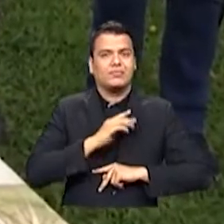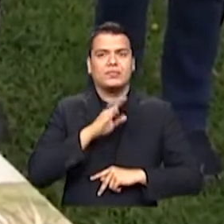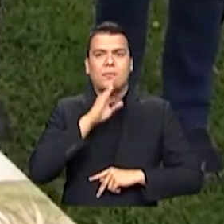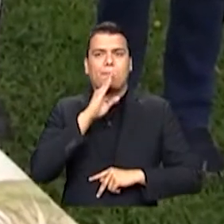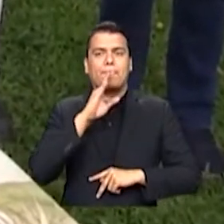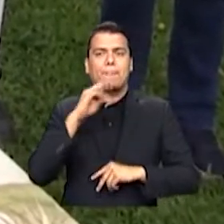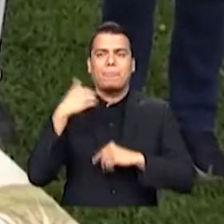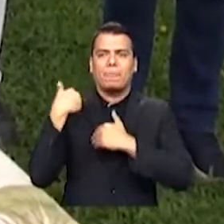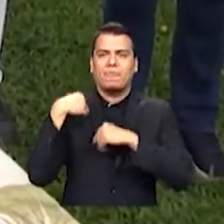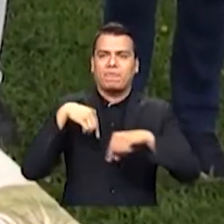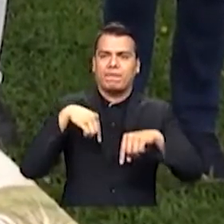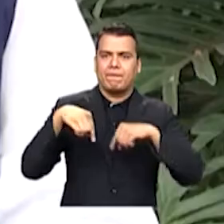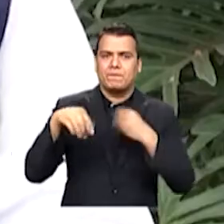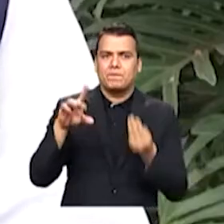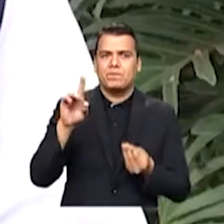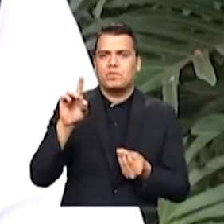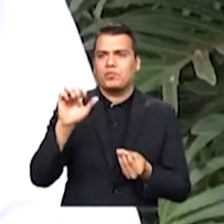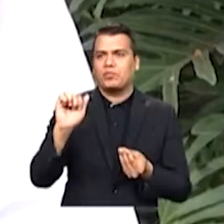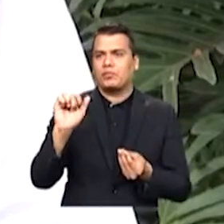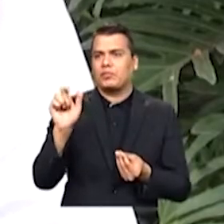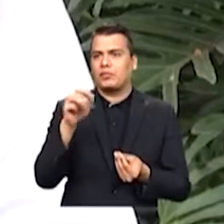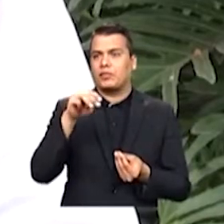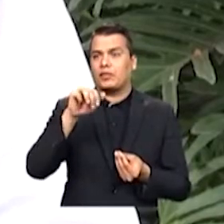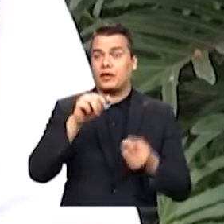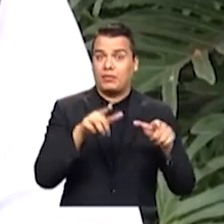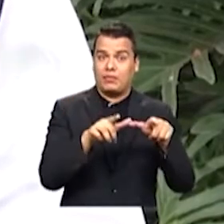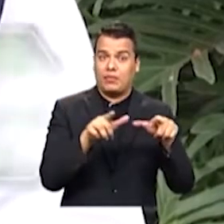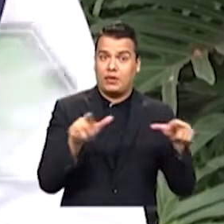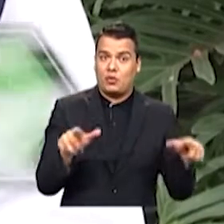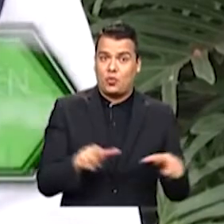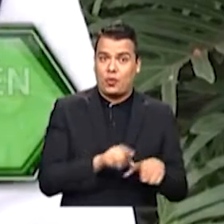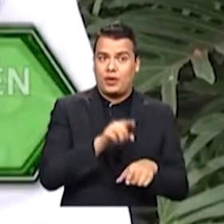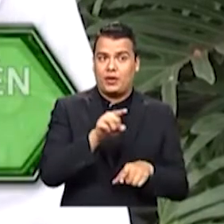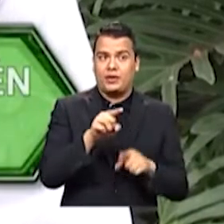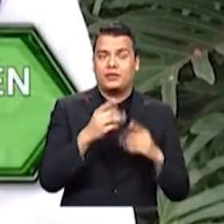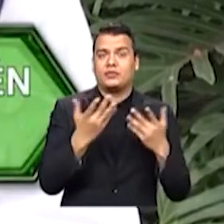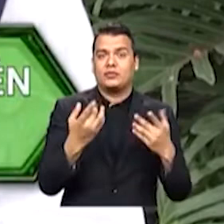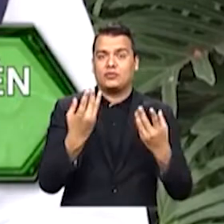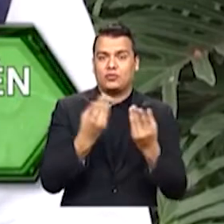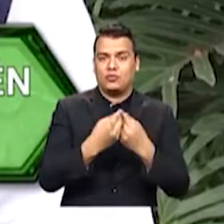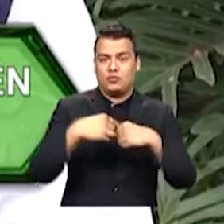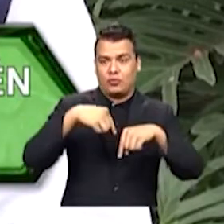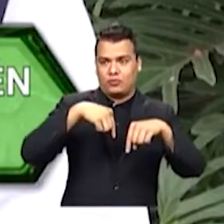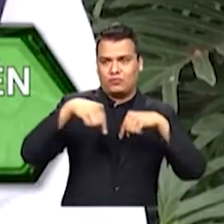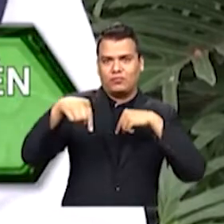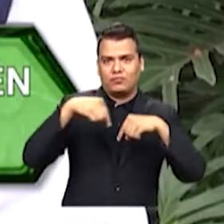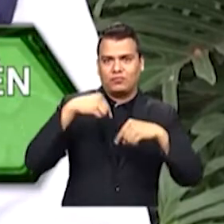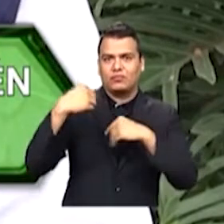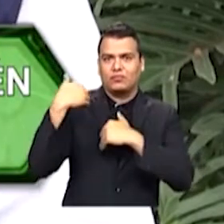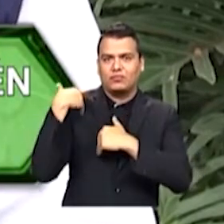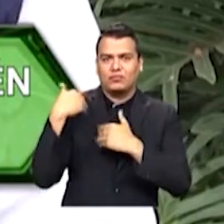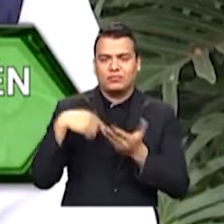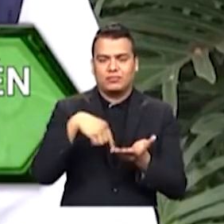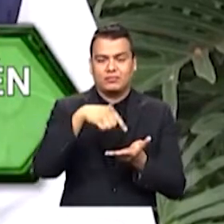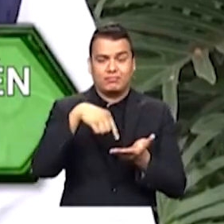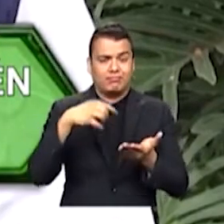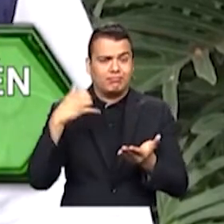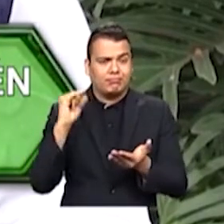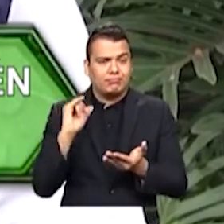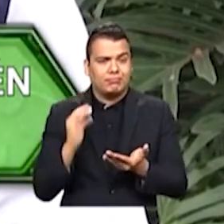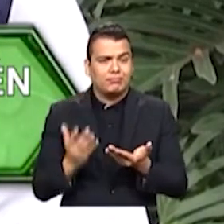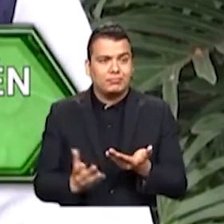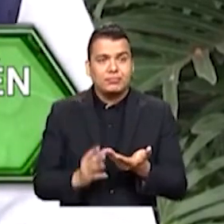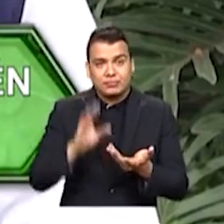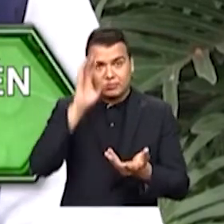los administradores del orquideorama. Damos las gracias a la CBC por esta importante obra que nos permite